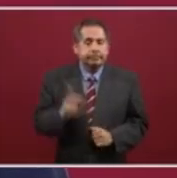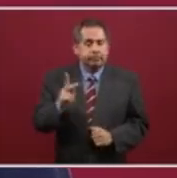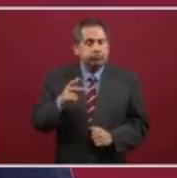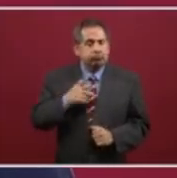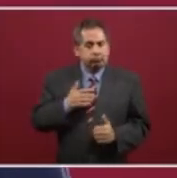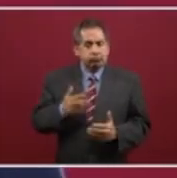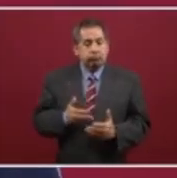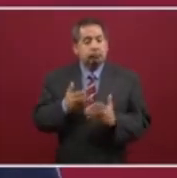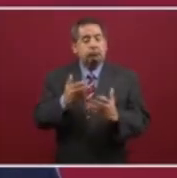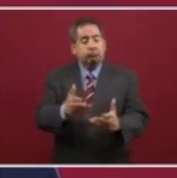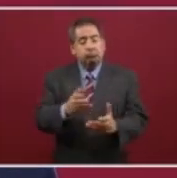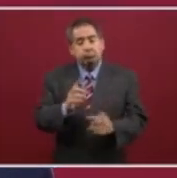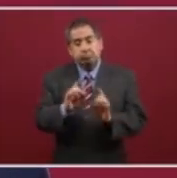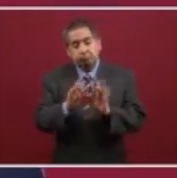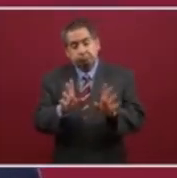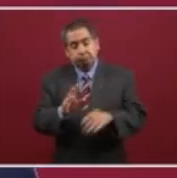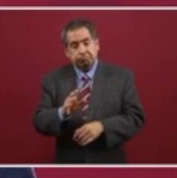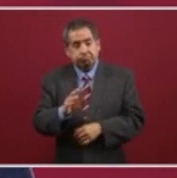ofrezco disculpa